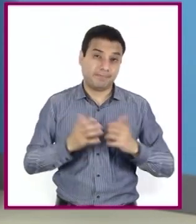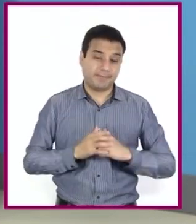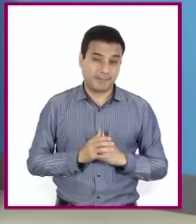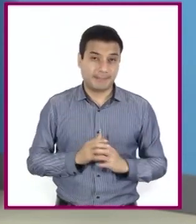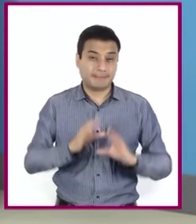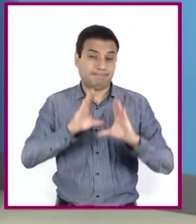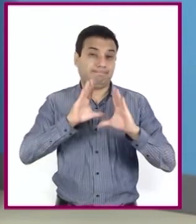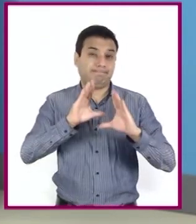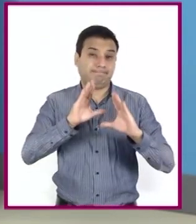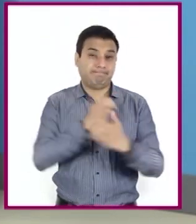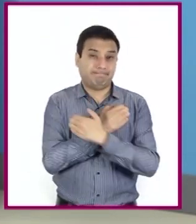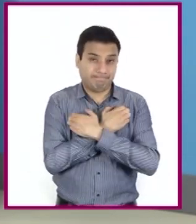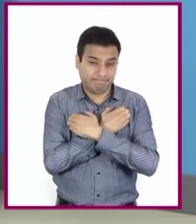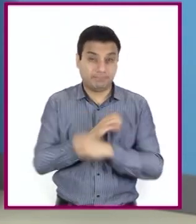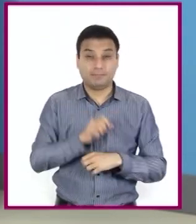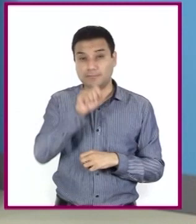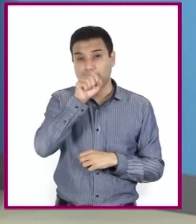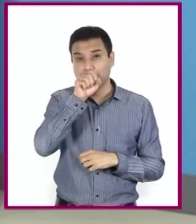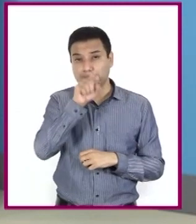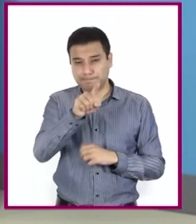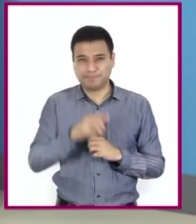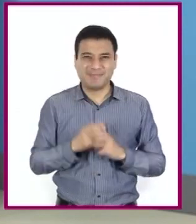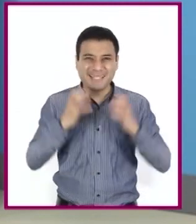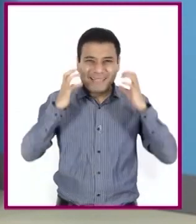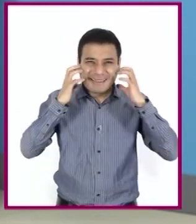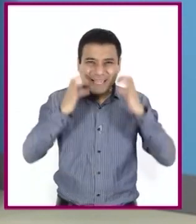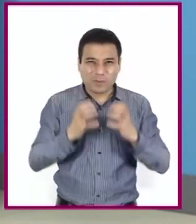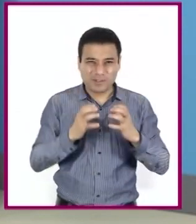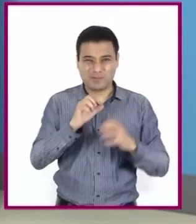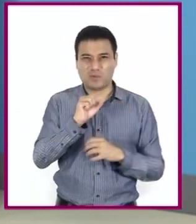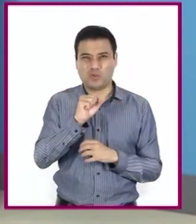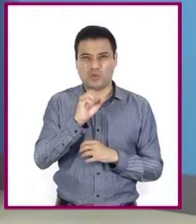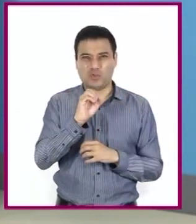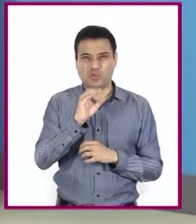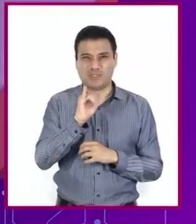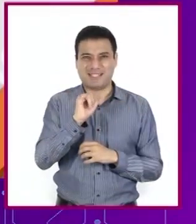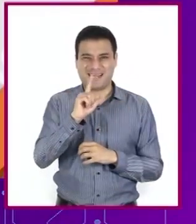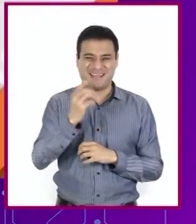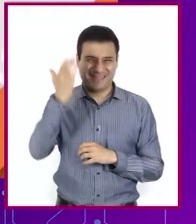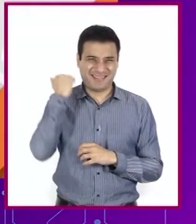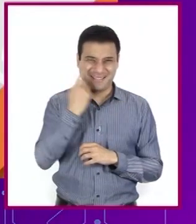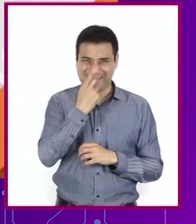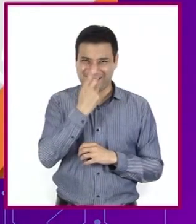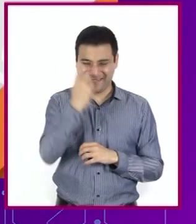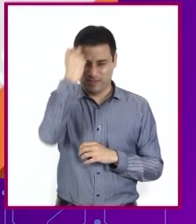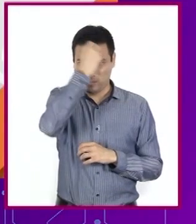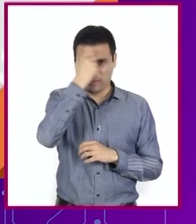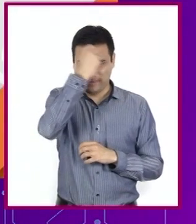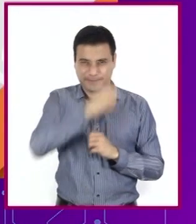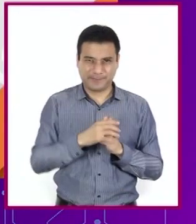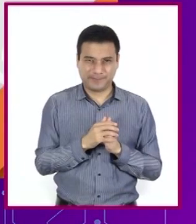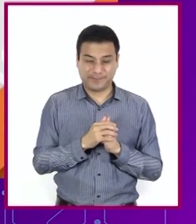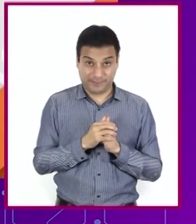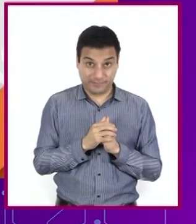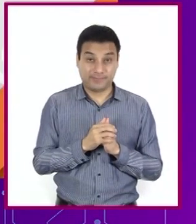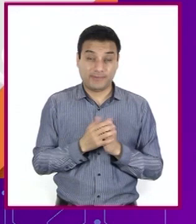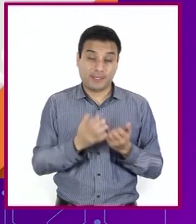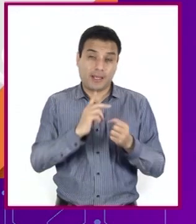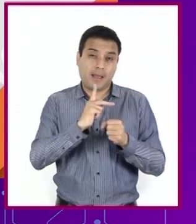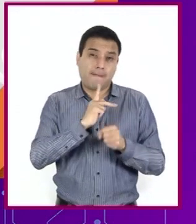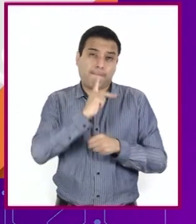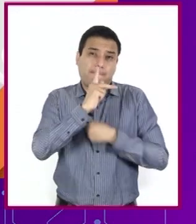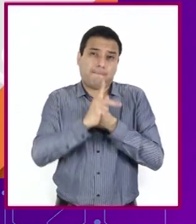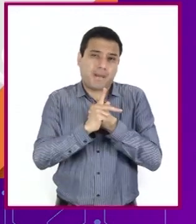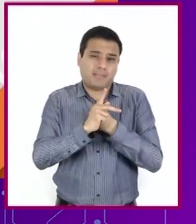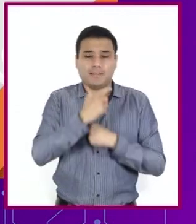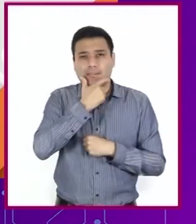junto con el darwinismo social que vimos al inicio de la sesión, fueron los argumentos con los que las potencias